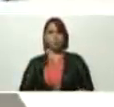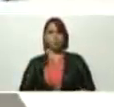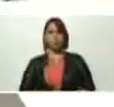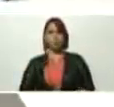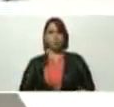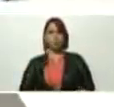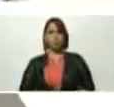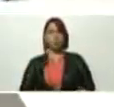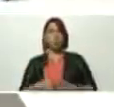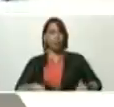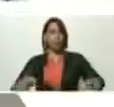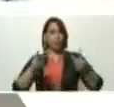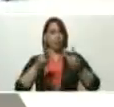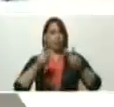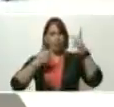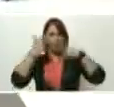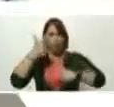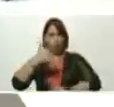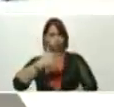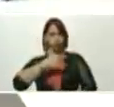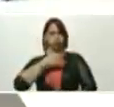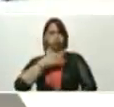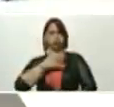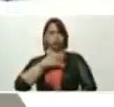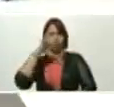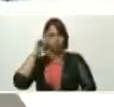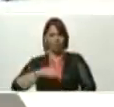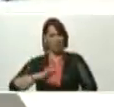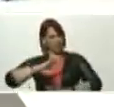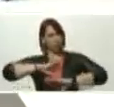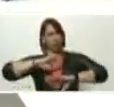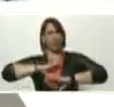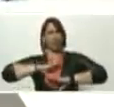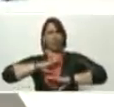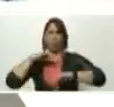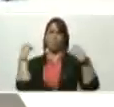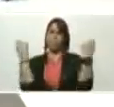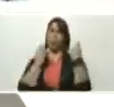de los valores del chavismo auténtico y popular, radical.